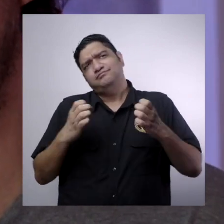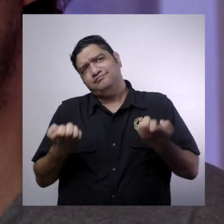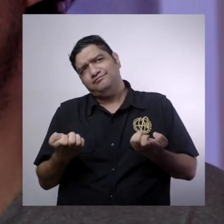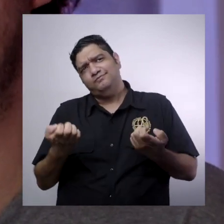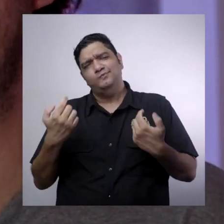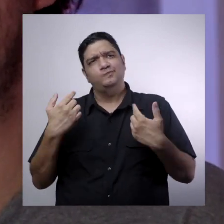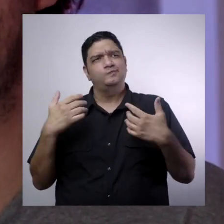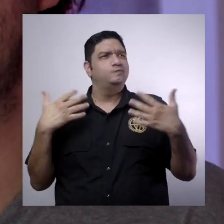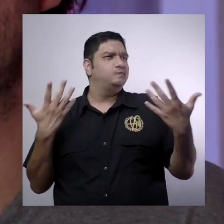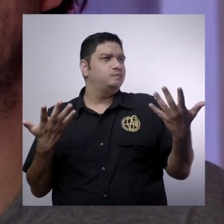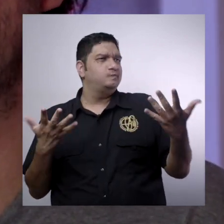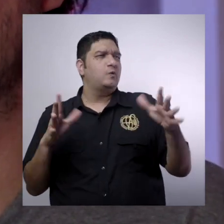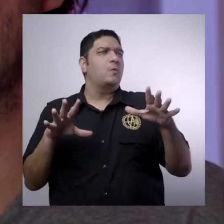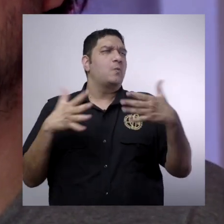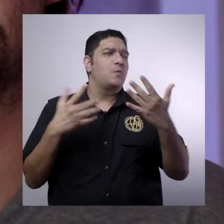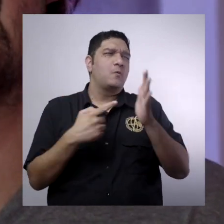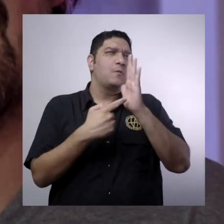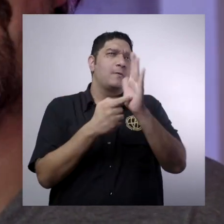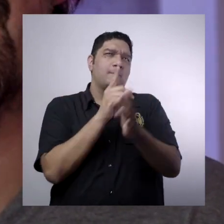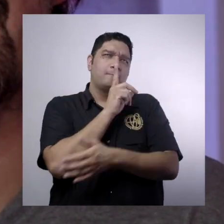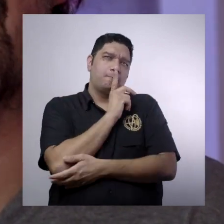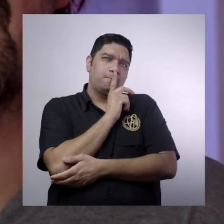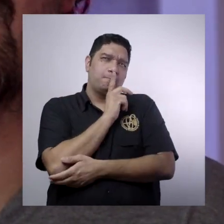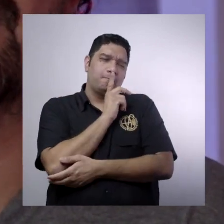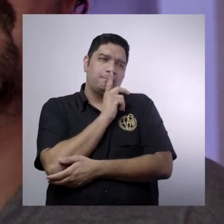serie de